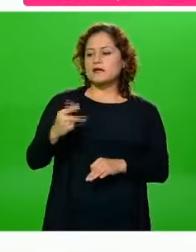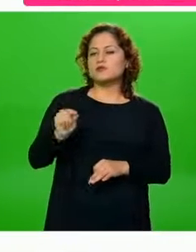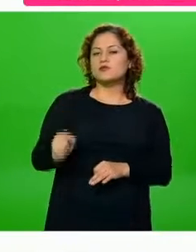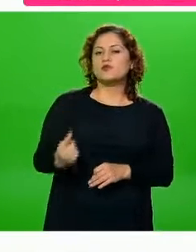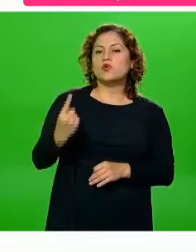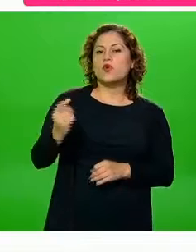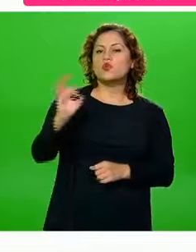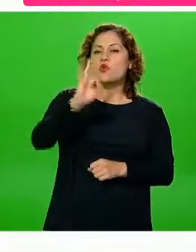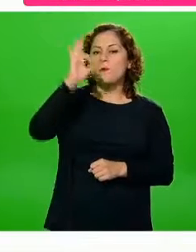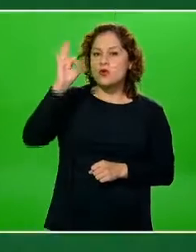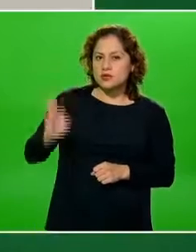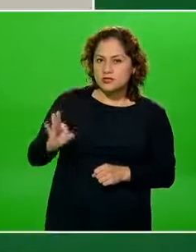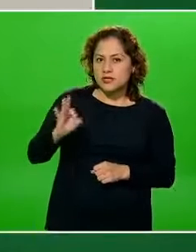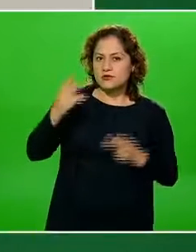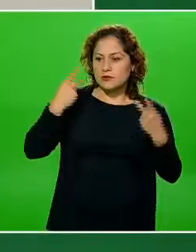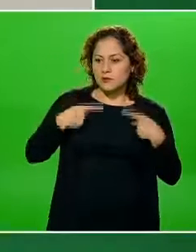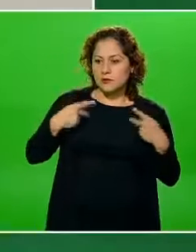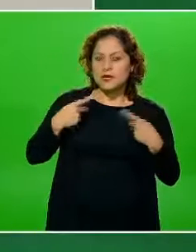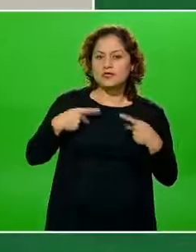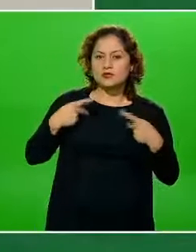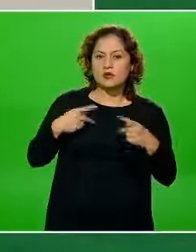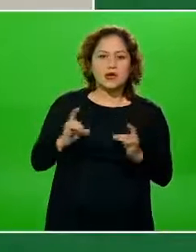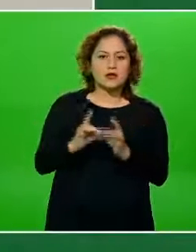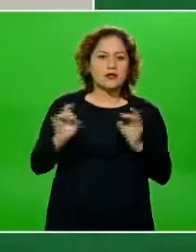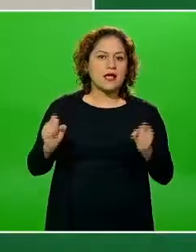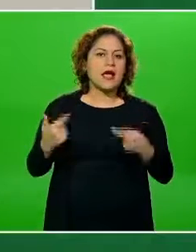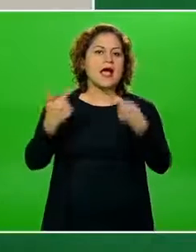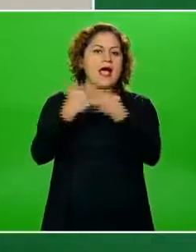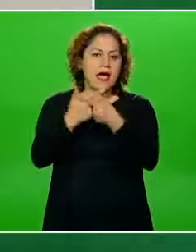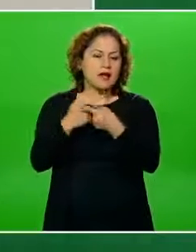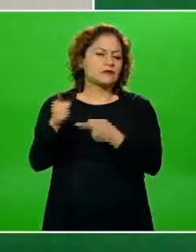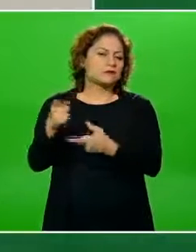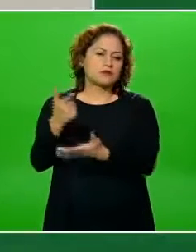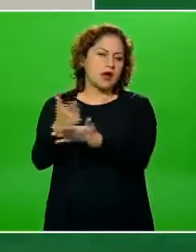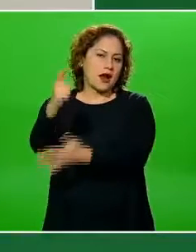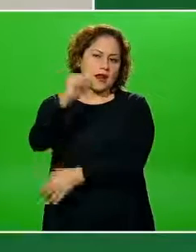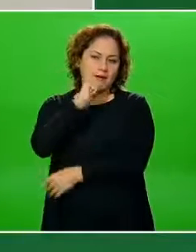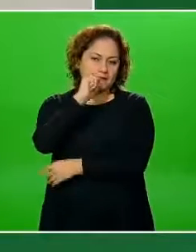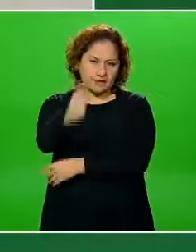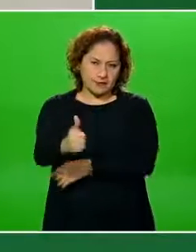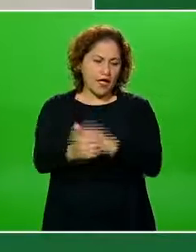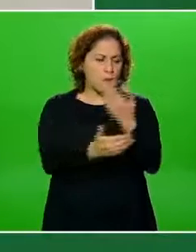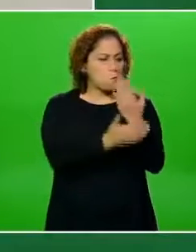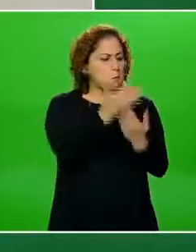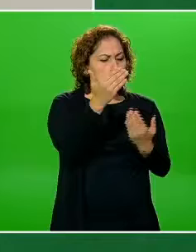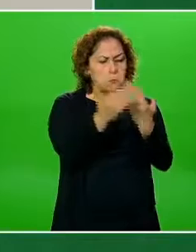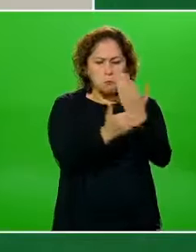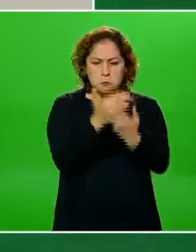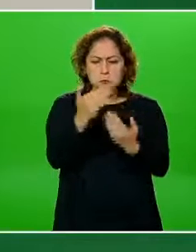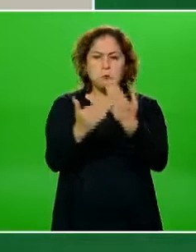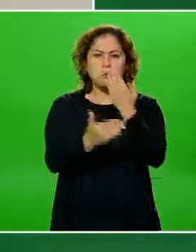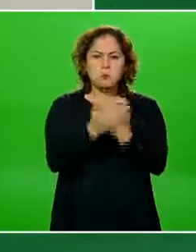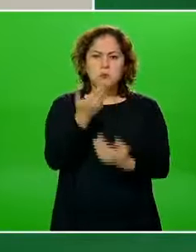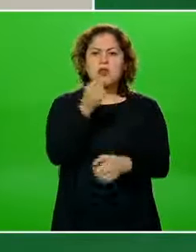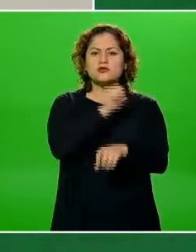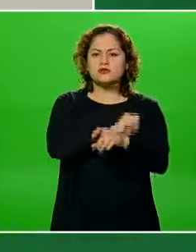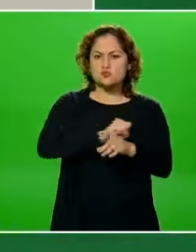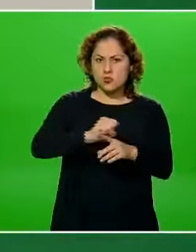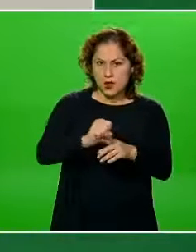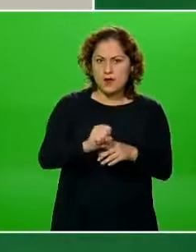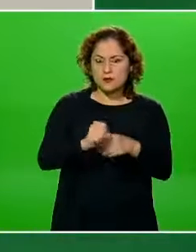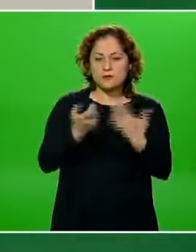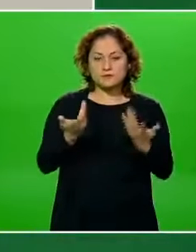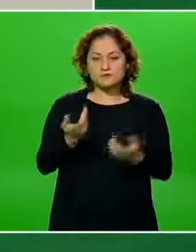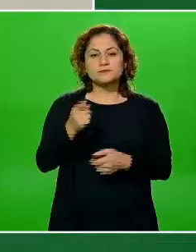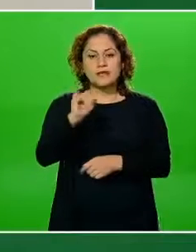98.1% de los ESAVIs fueron solamente ESAVIs no graves, es decir, aquellas reacciones que se pueden presentar de